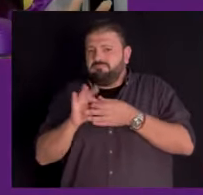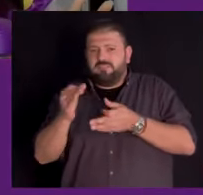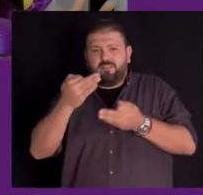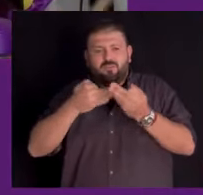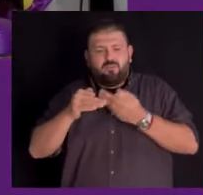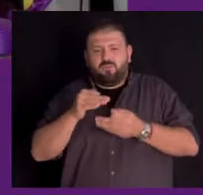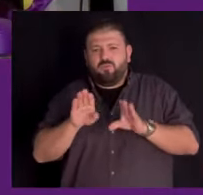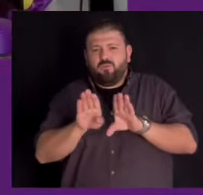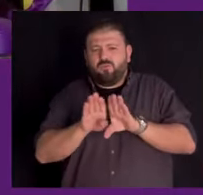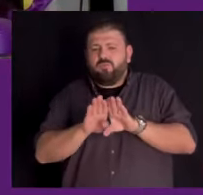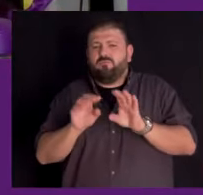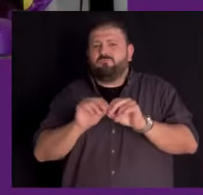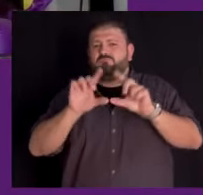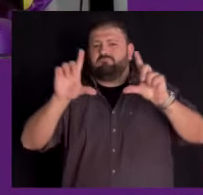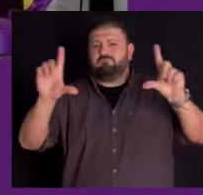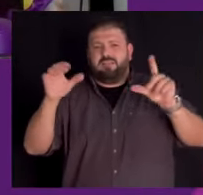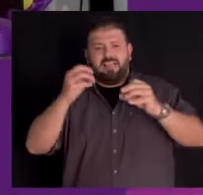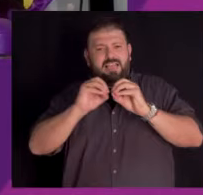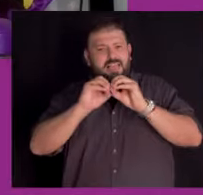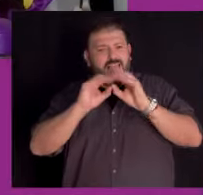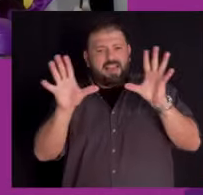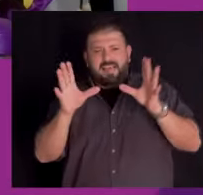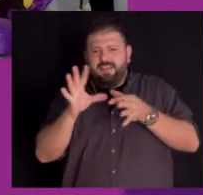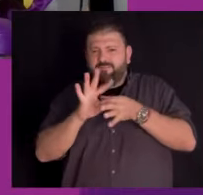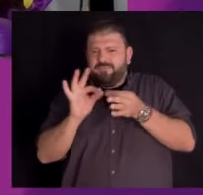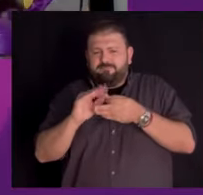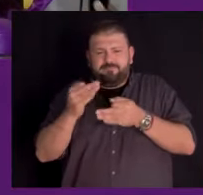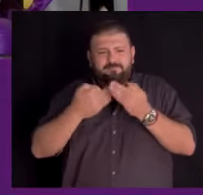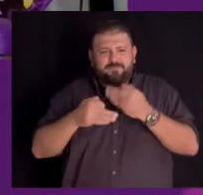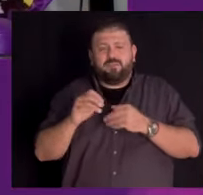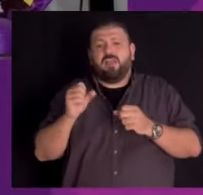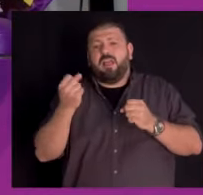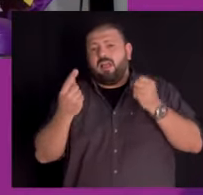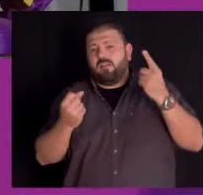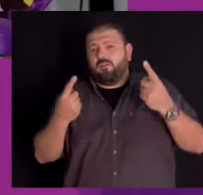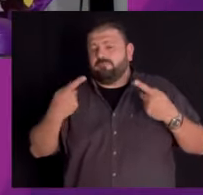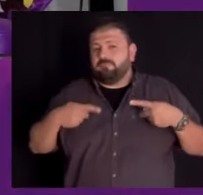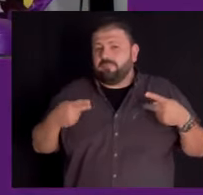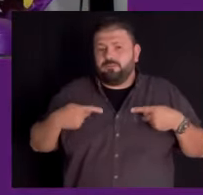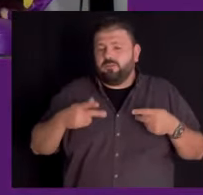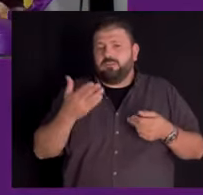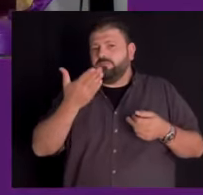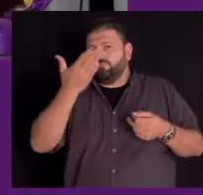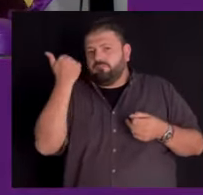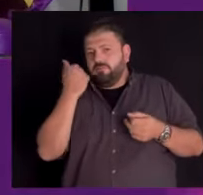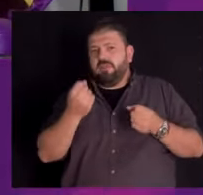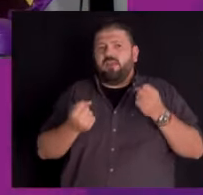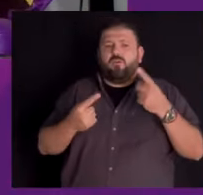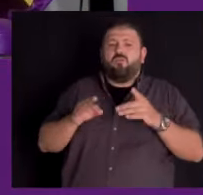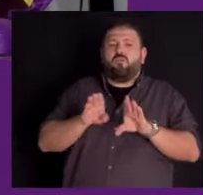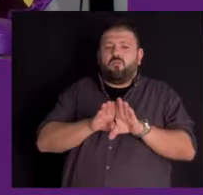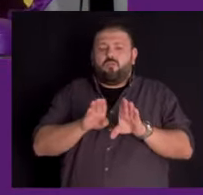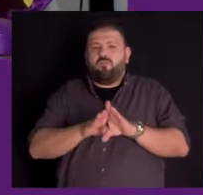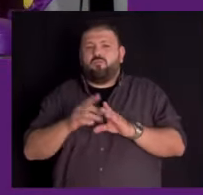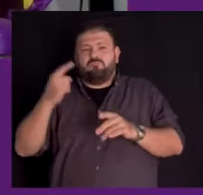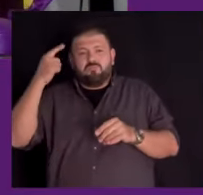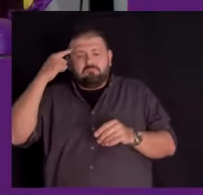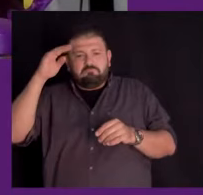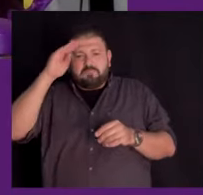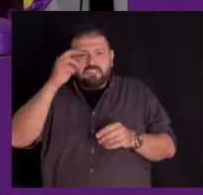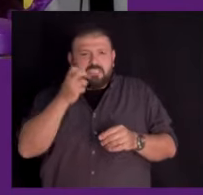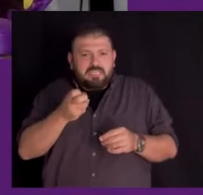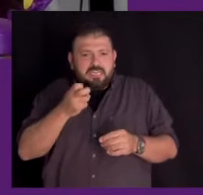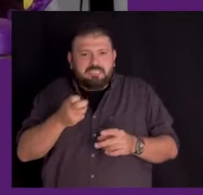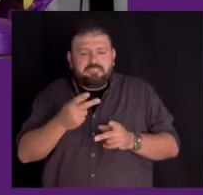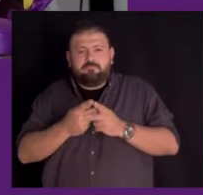completamente amplio y que muchas veces quizá no nos habíamos sentido identificados o no nos había cruzado por la mente. Por eso al